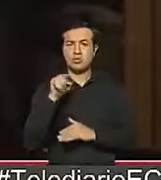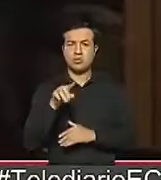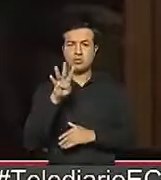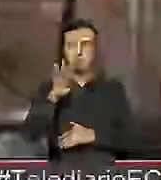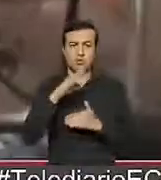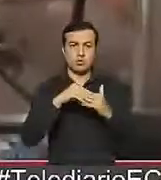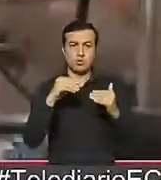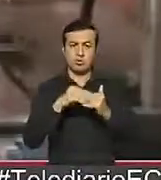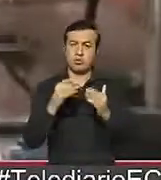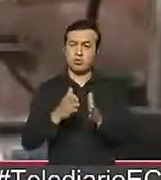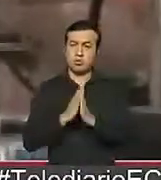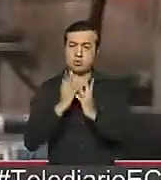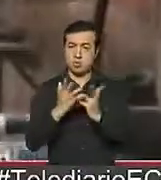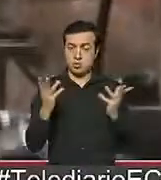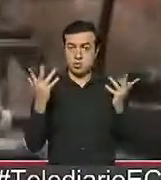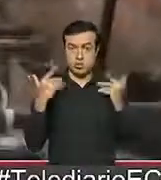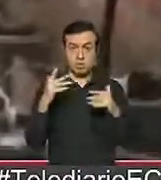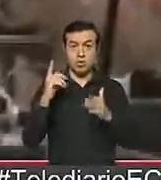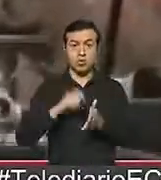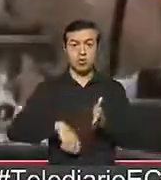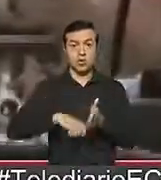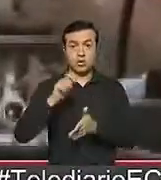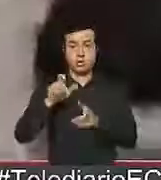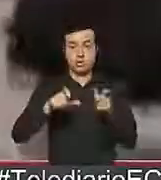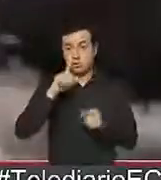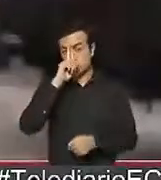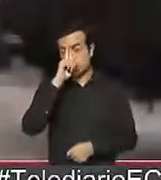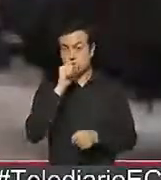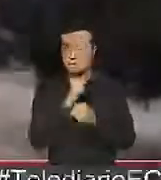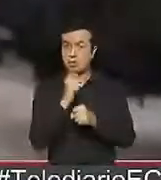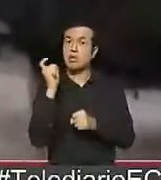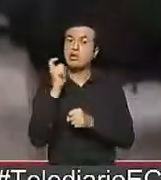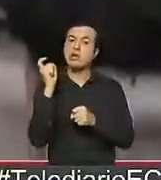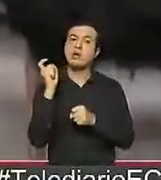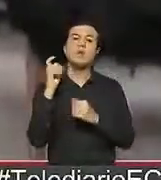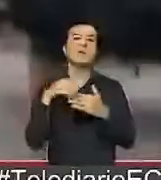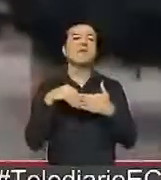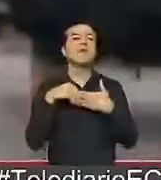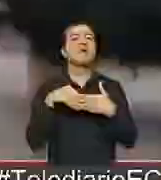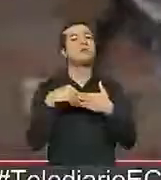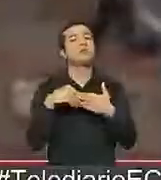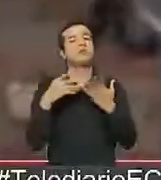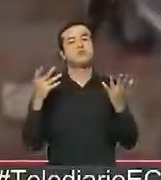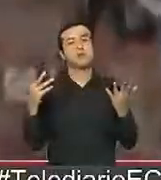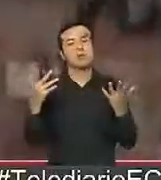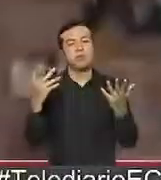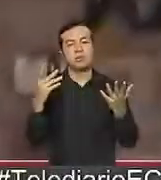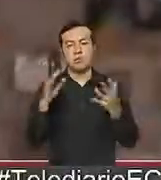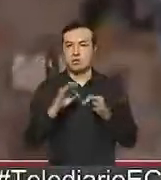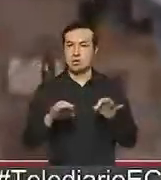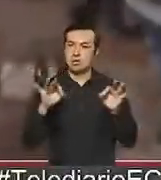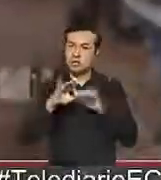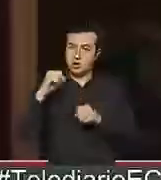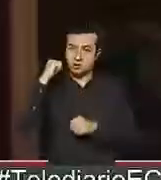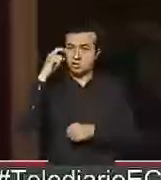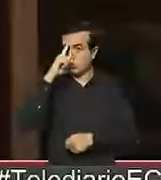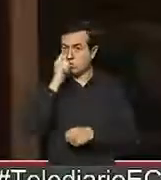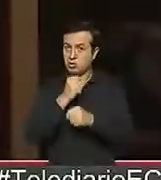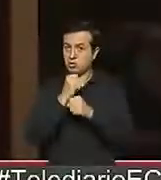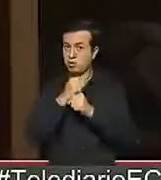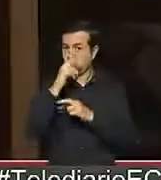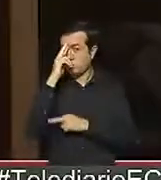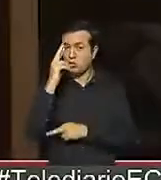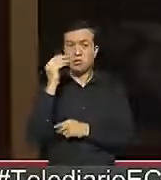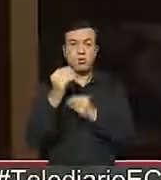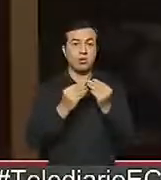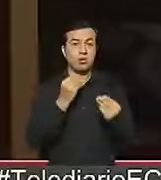dólar que nos dan. Ruiz indicó que la contratación de personas debe flexibilizarse en el país sin que se pierdan los derechos laborales. No podemos